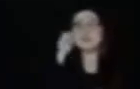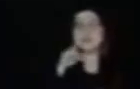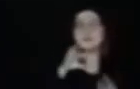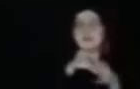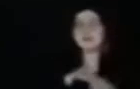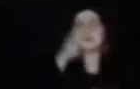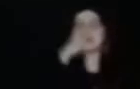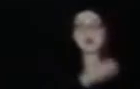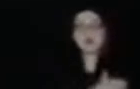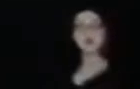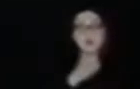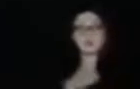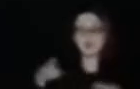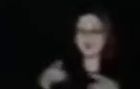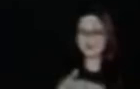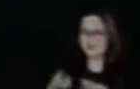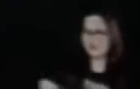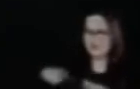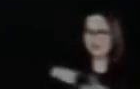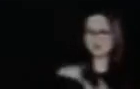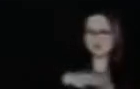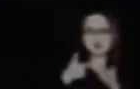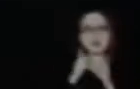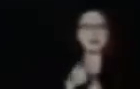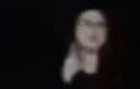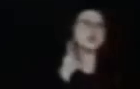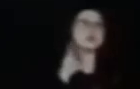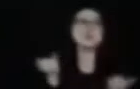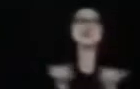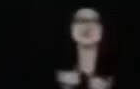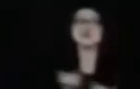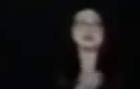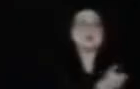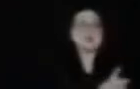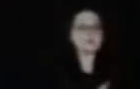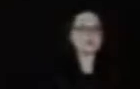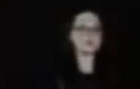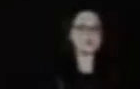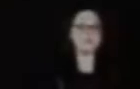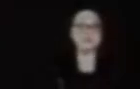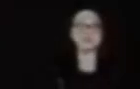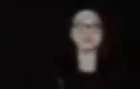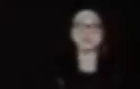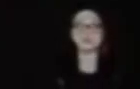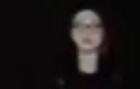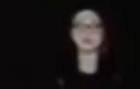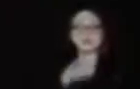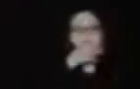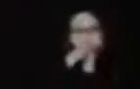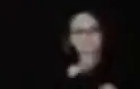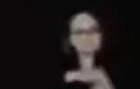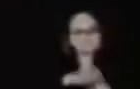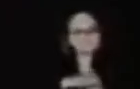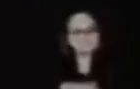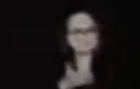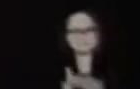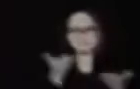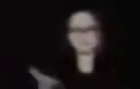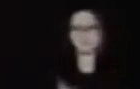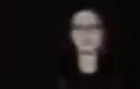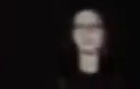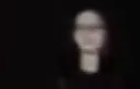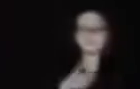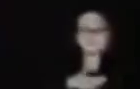aplica para compañeros de lucha y familiares. Dejo en claro que si mis